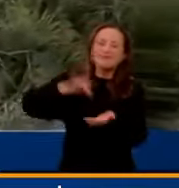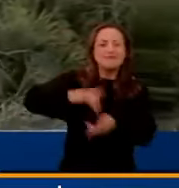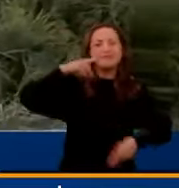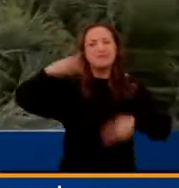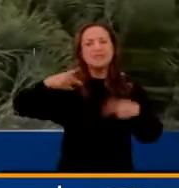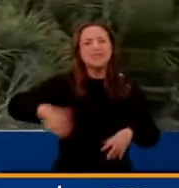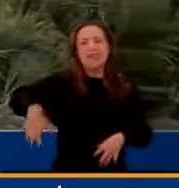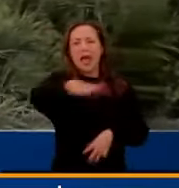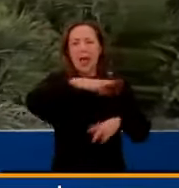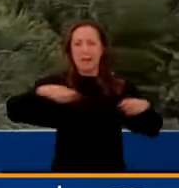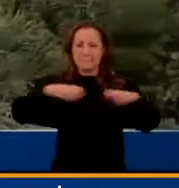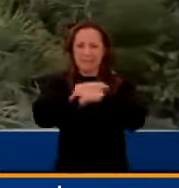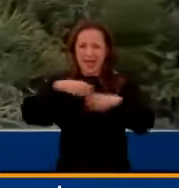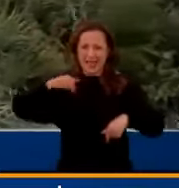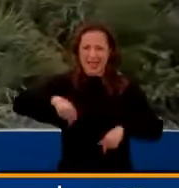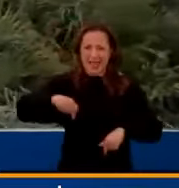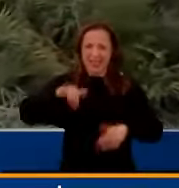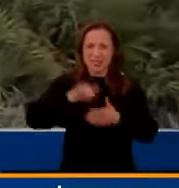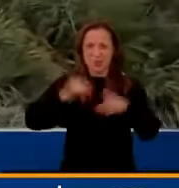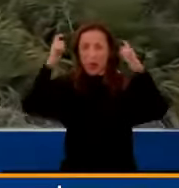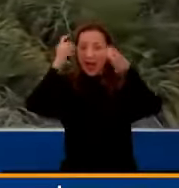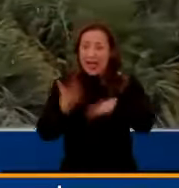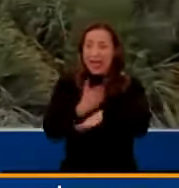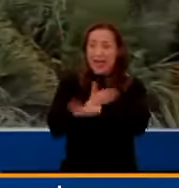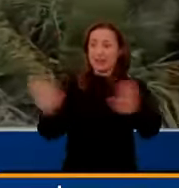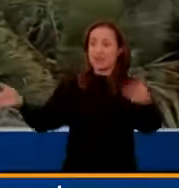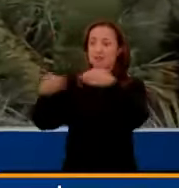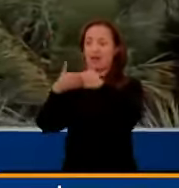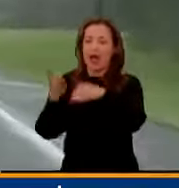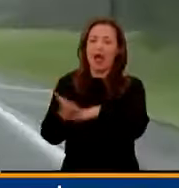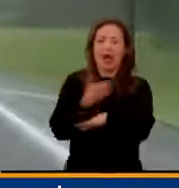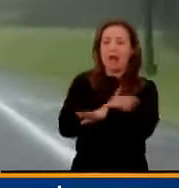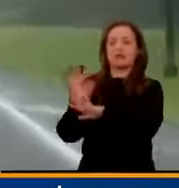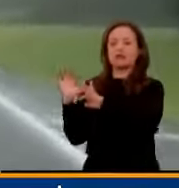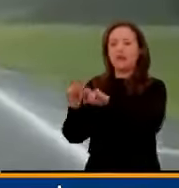parques aquí de Orlando antes del cierre.